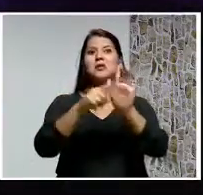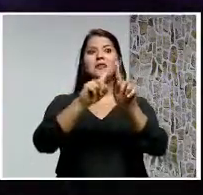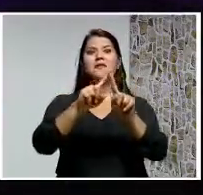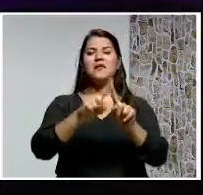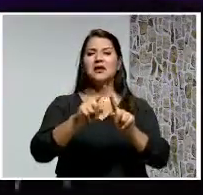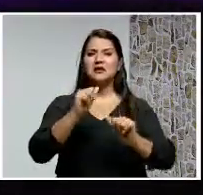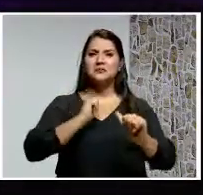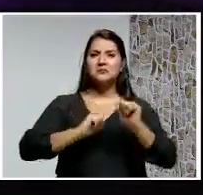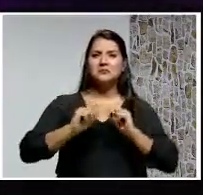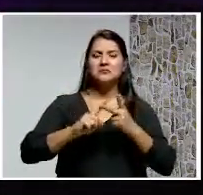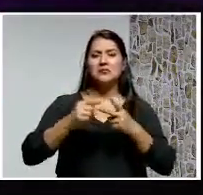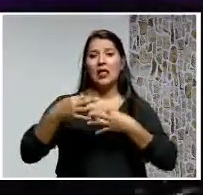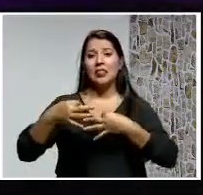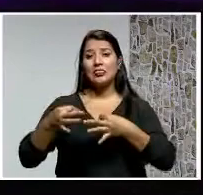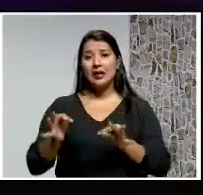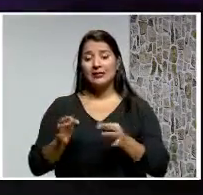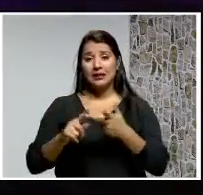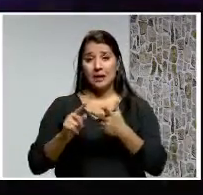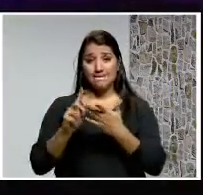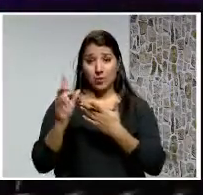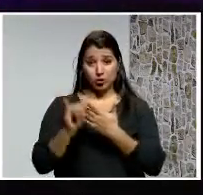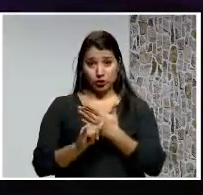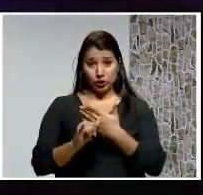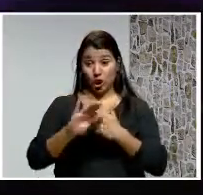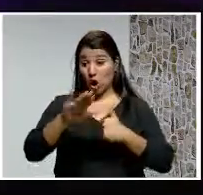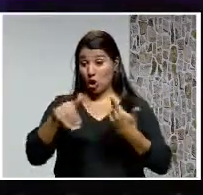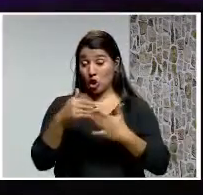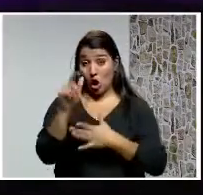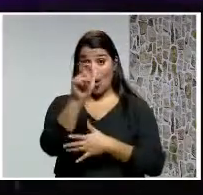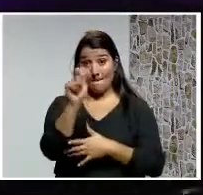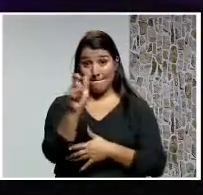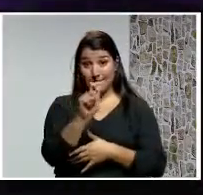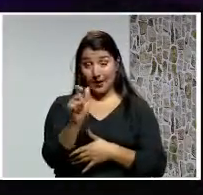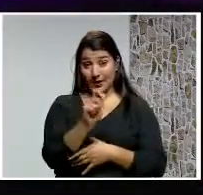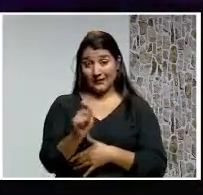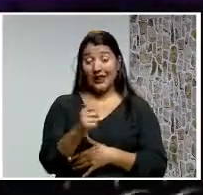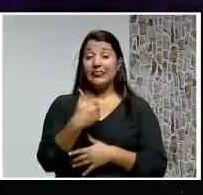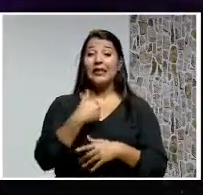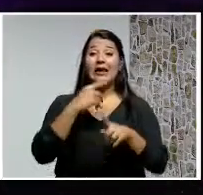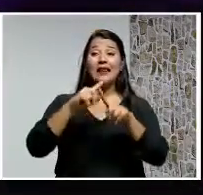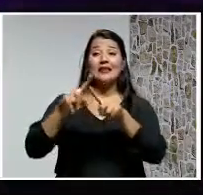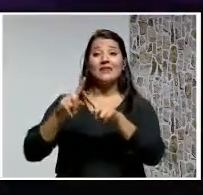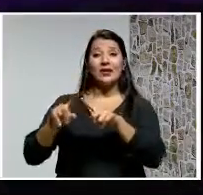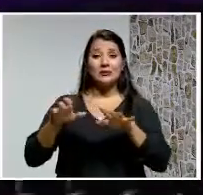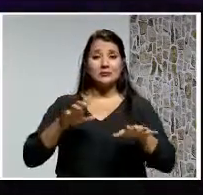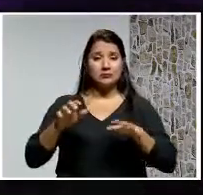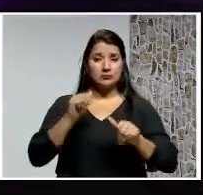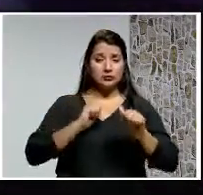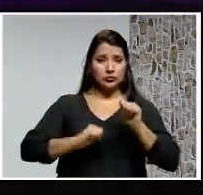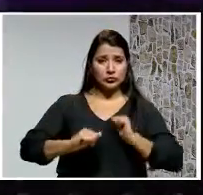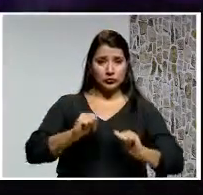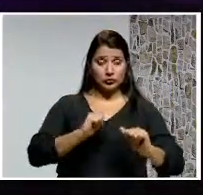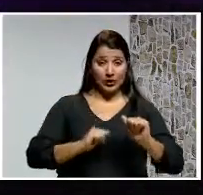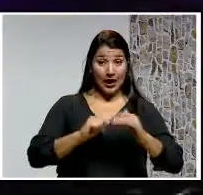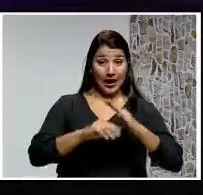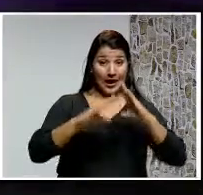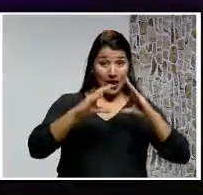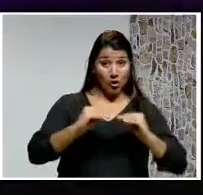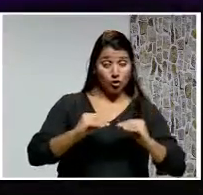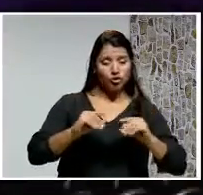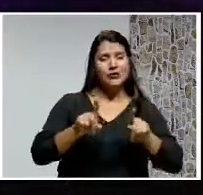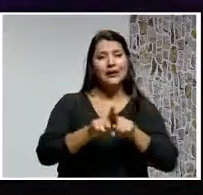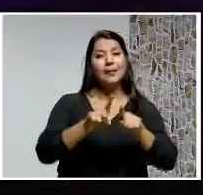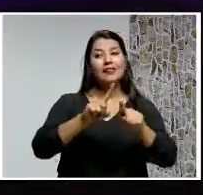talleres y proyectos. Durante todos los meses del año se contará con espectáculos artísticos en las noches y